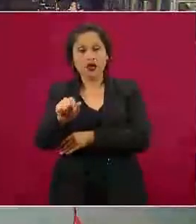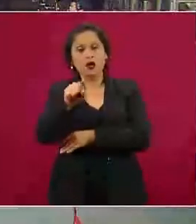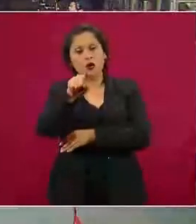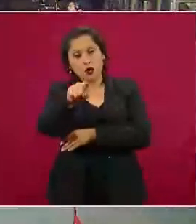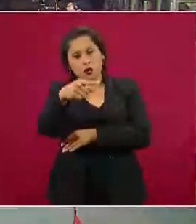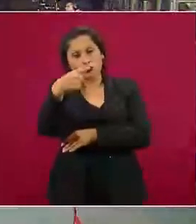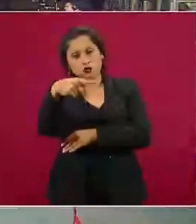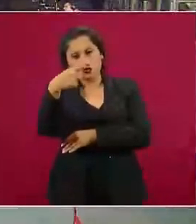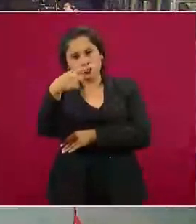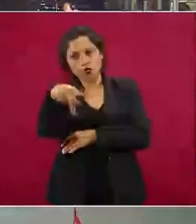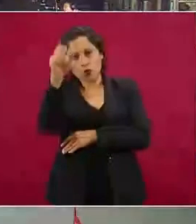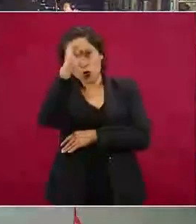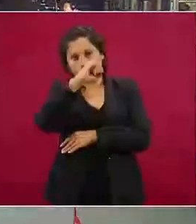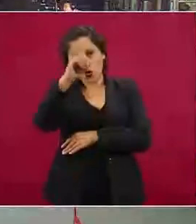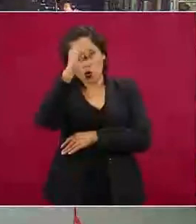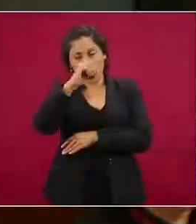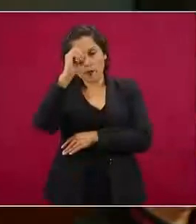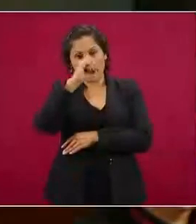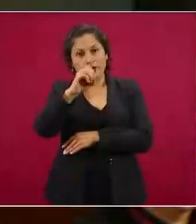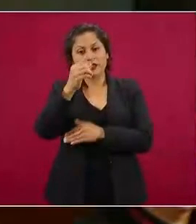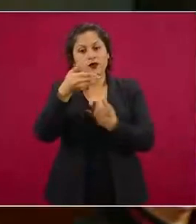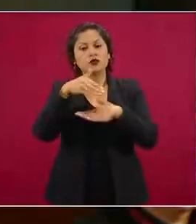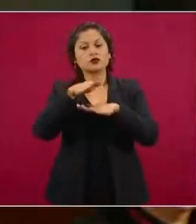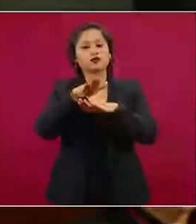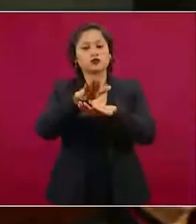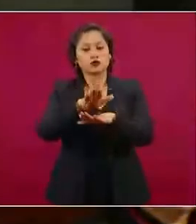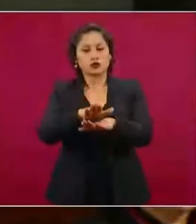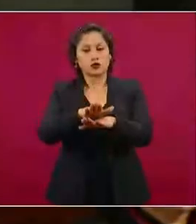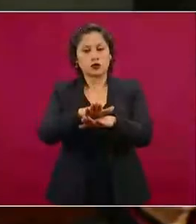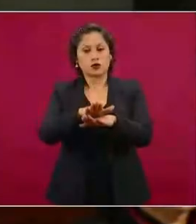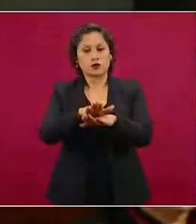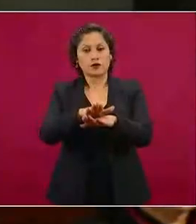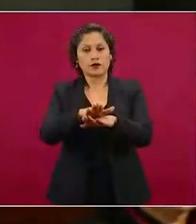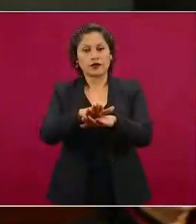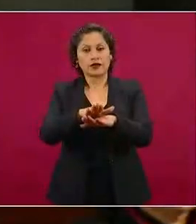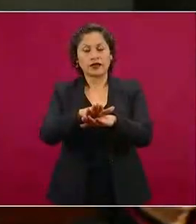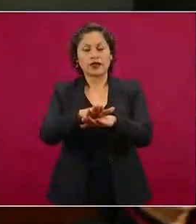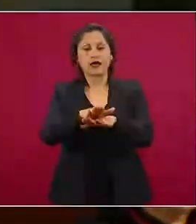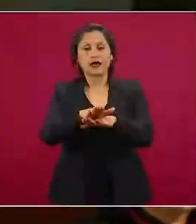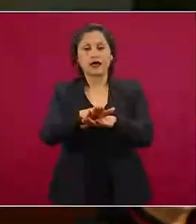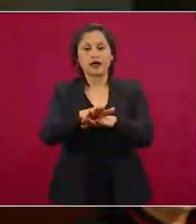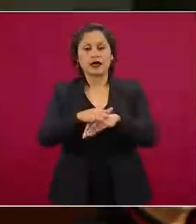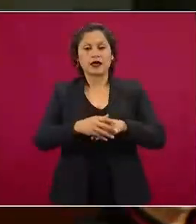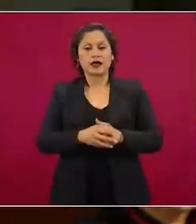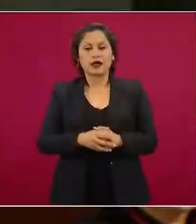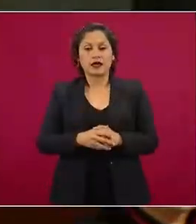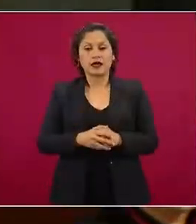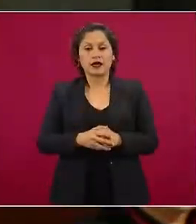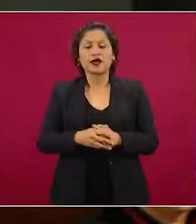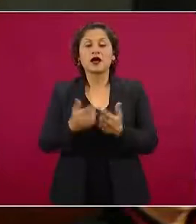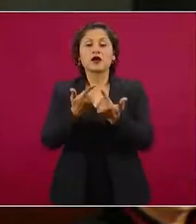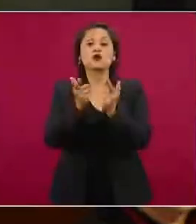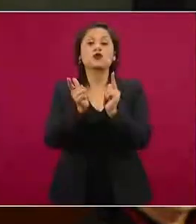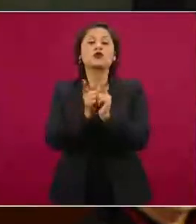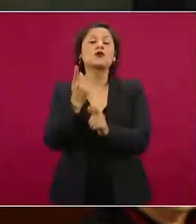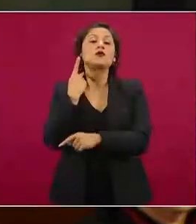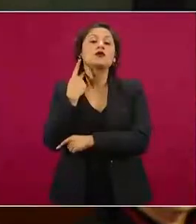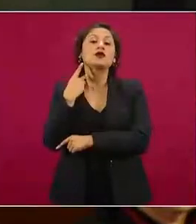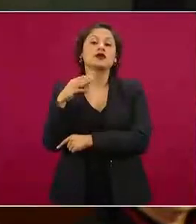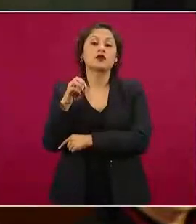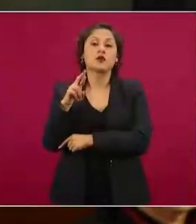empleó anteriormente en atención a al proceso interno que lleva el partido de Morena y a su